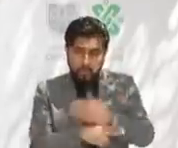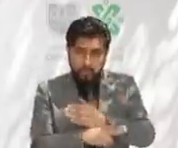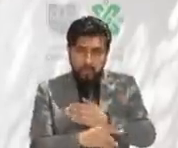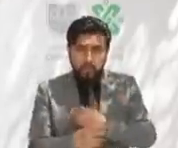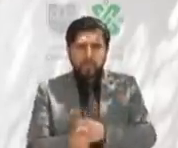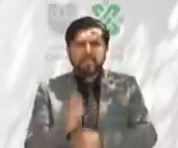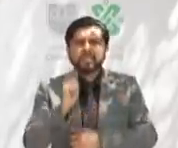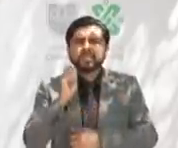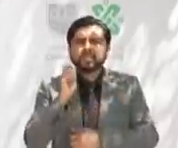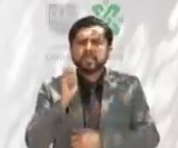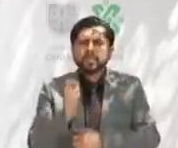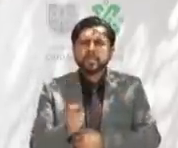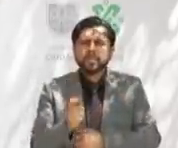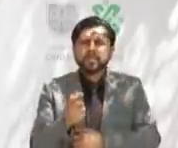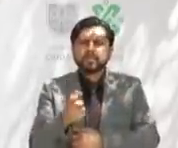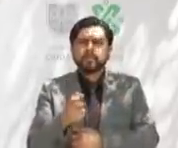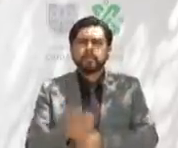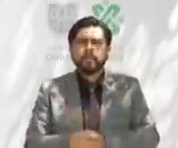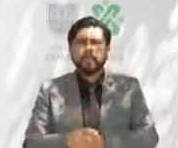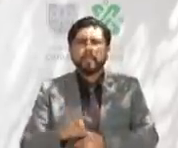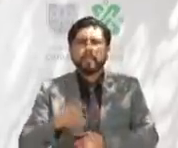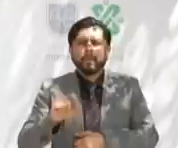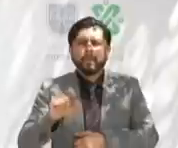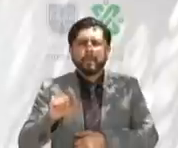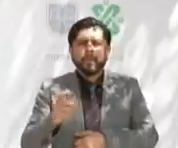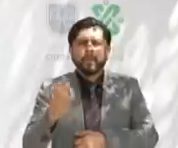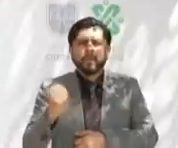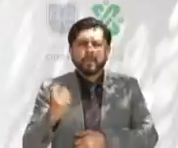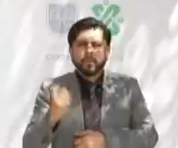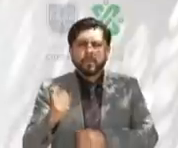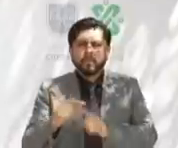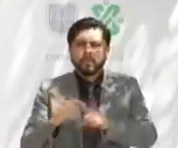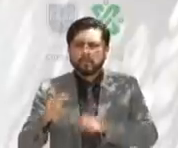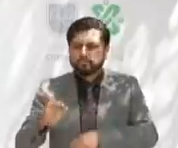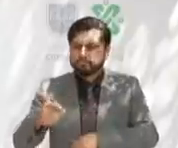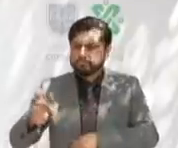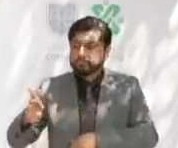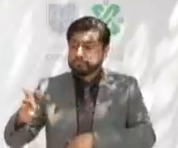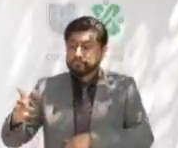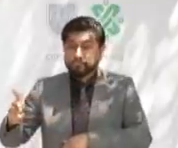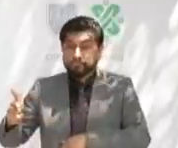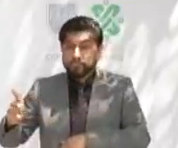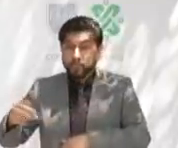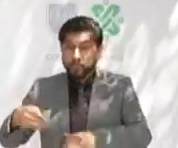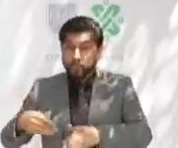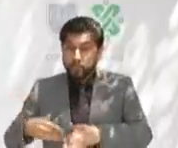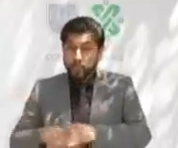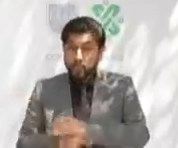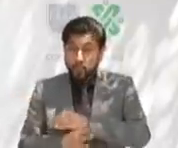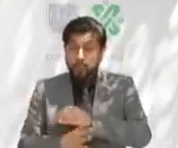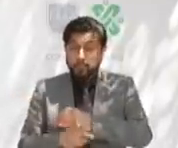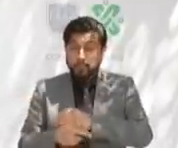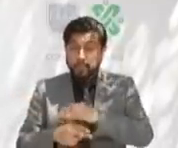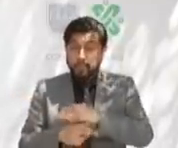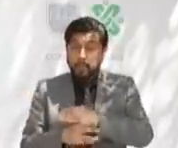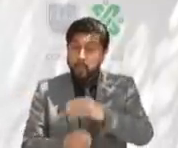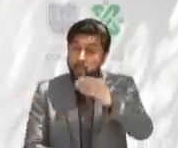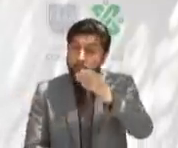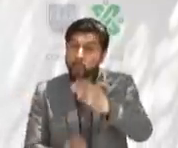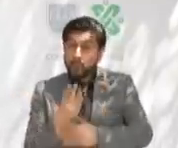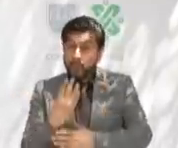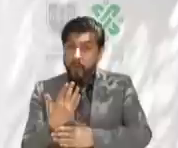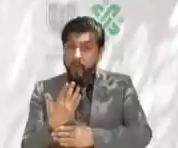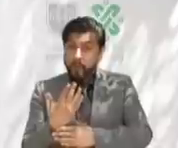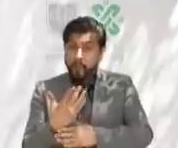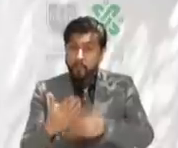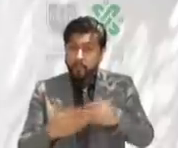que significa 29 nuevos trenes, de última generación, la